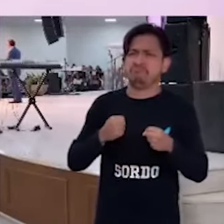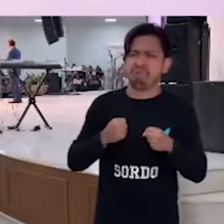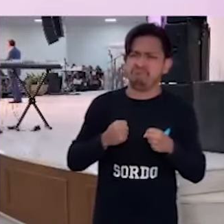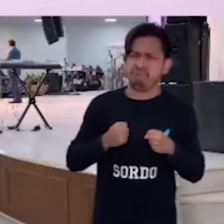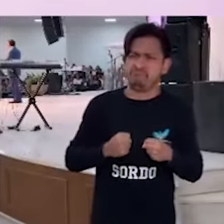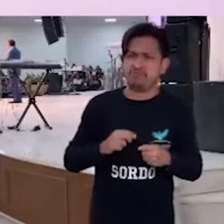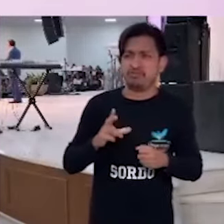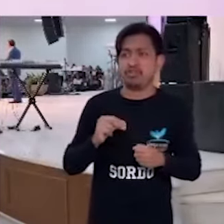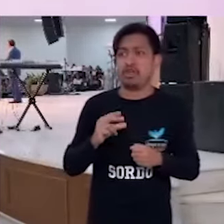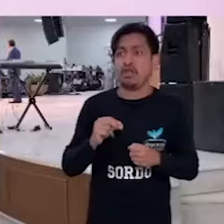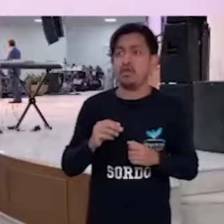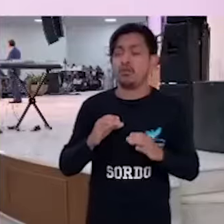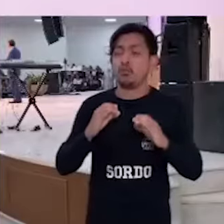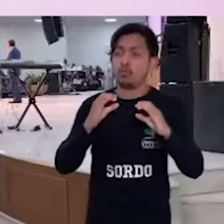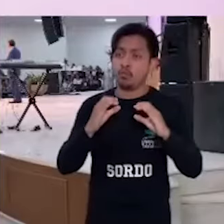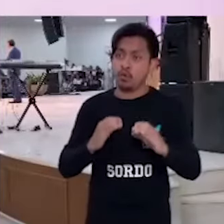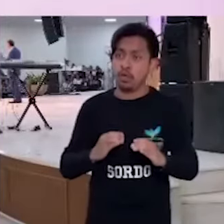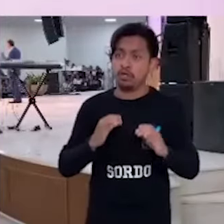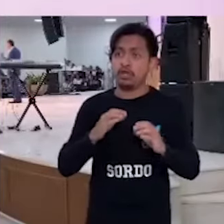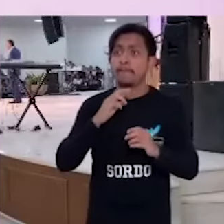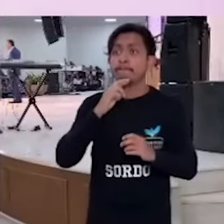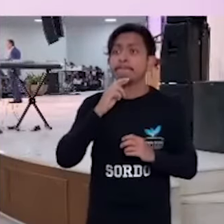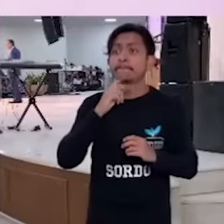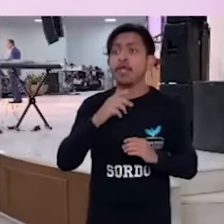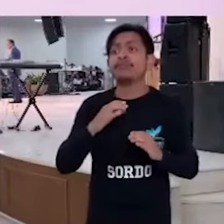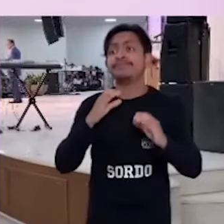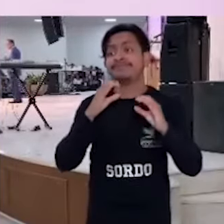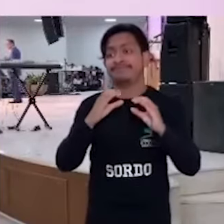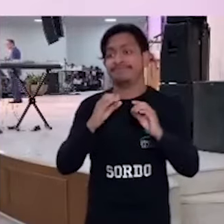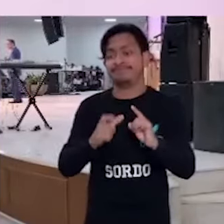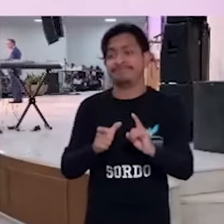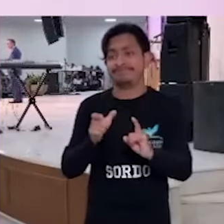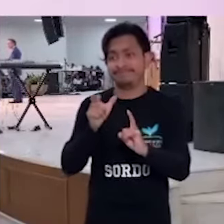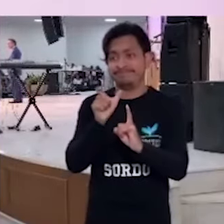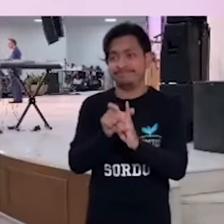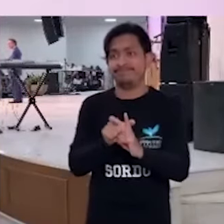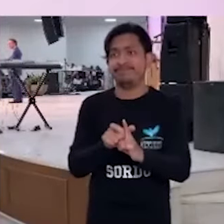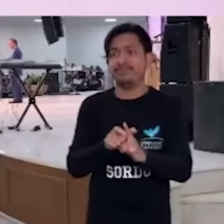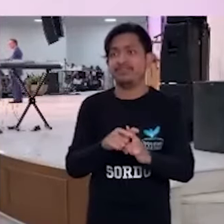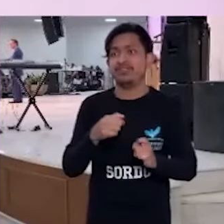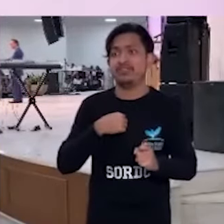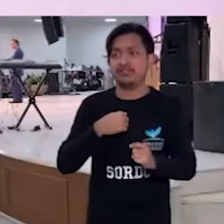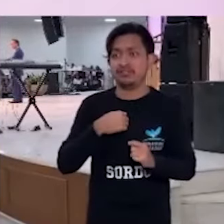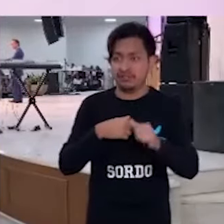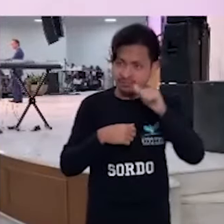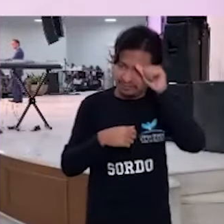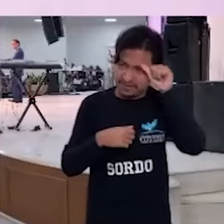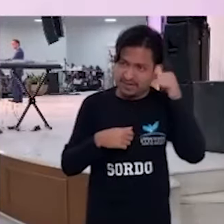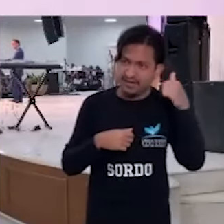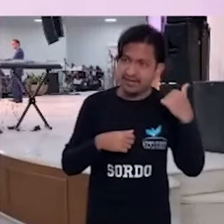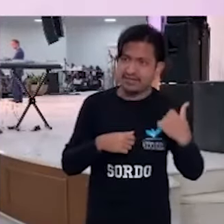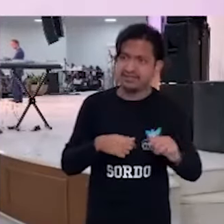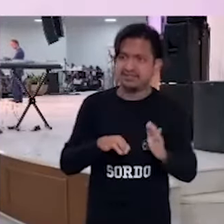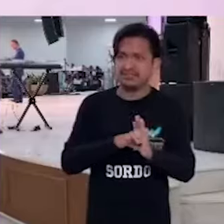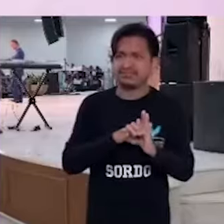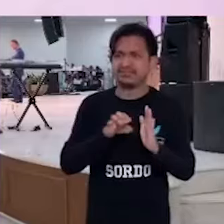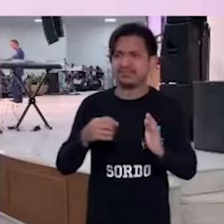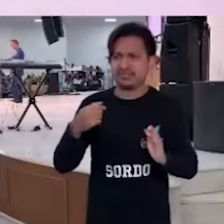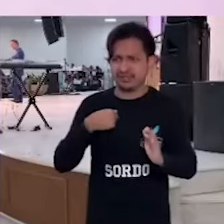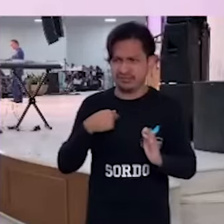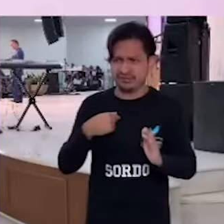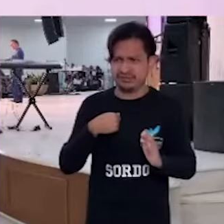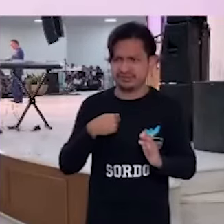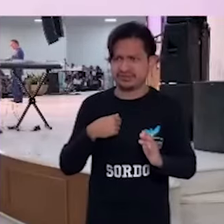clase de pecados. Yo en este momento me siento seguro que no voy a caer en esa clase de pecado. Pero Pablo